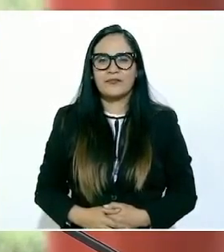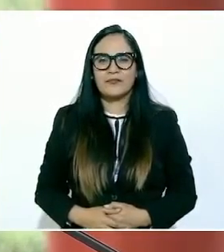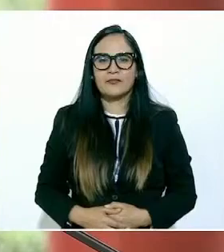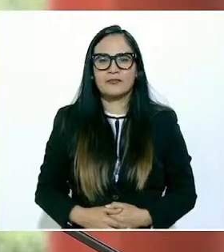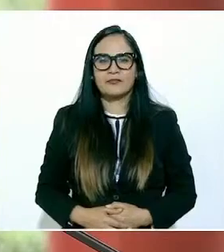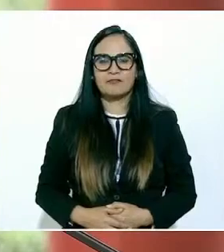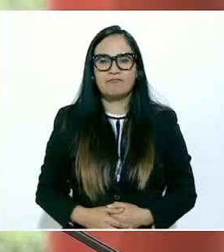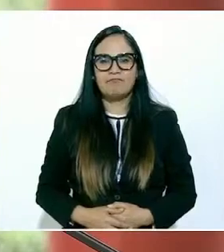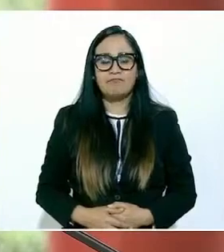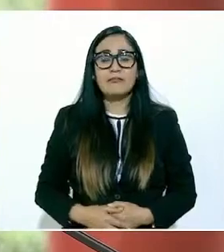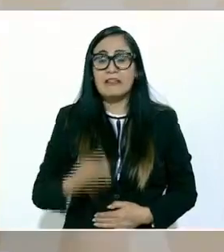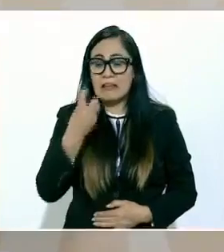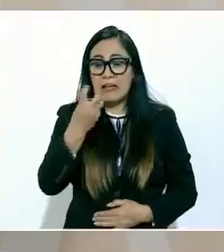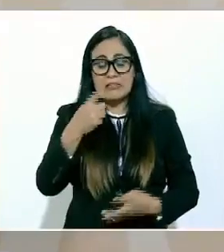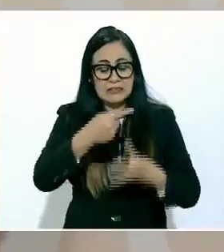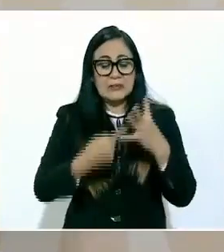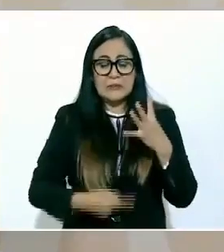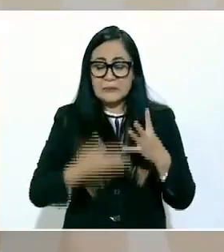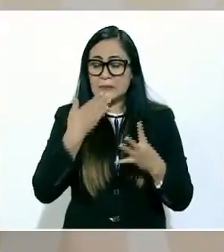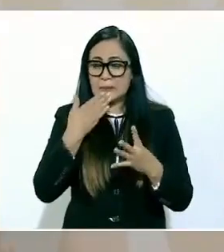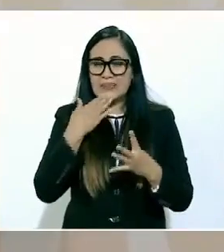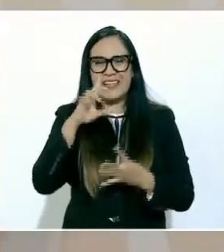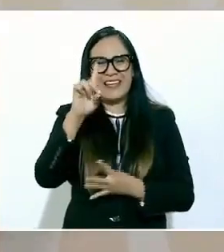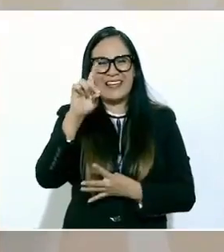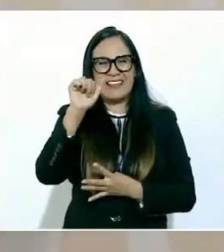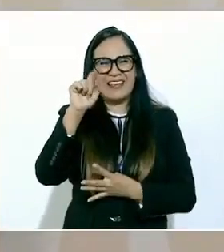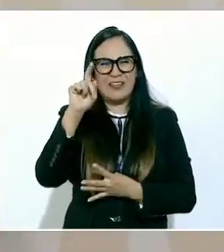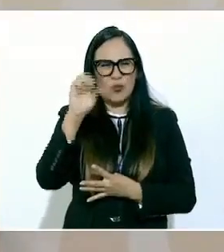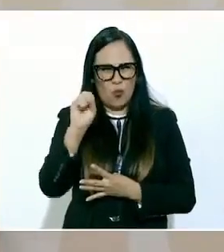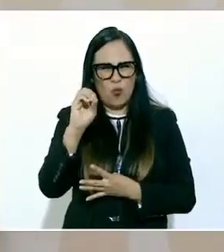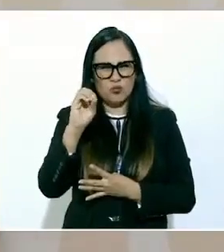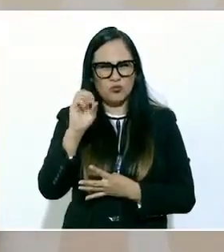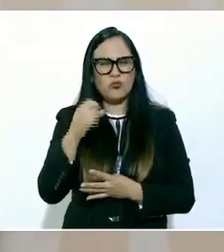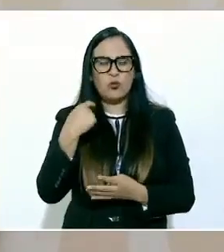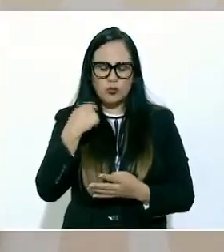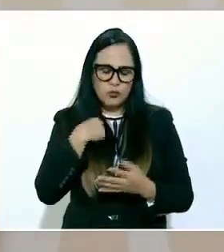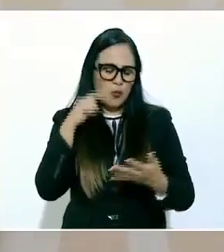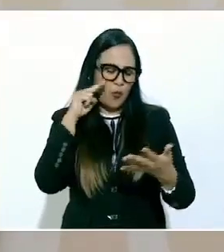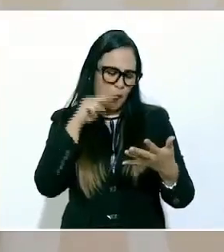pues muy estimulante. Hoy lo estaba revisando.